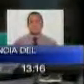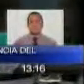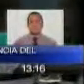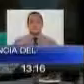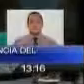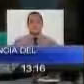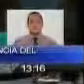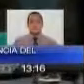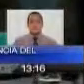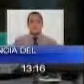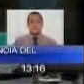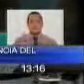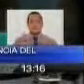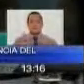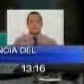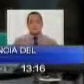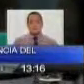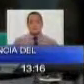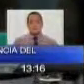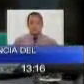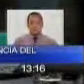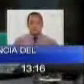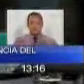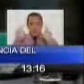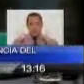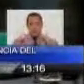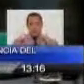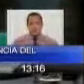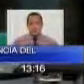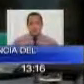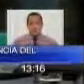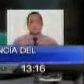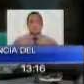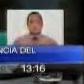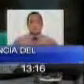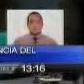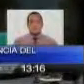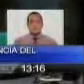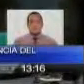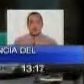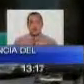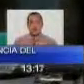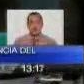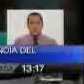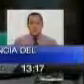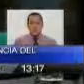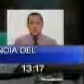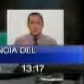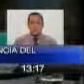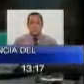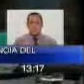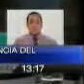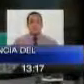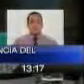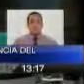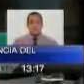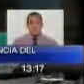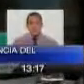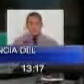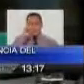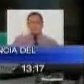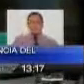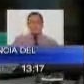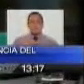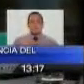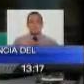y esa reunión se realizó con el objeto de articular la defensa del Estado peruano ante